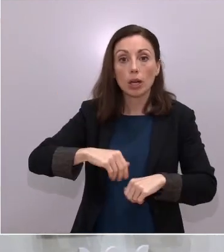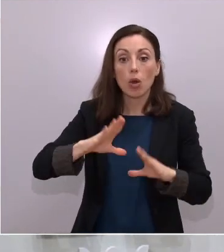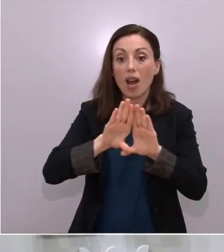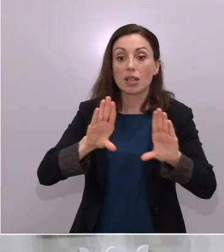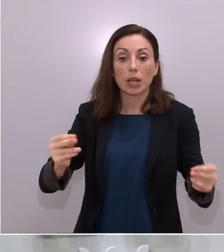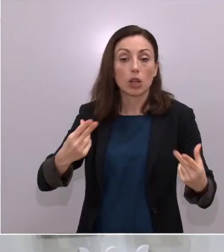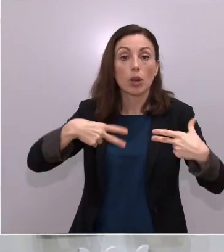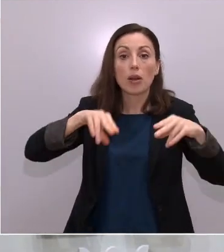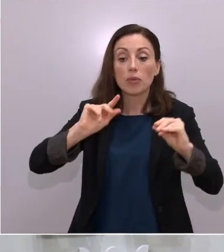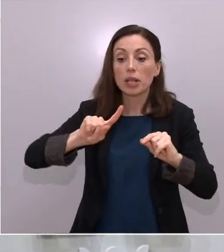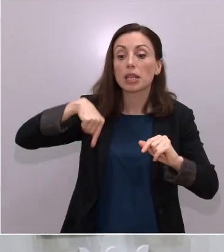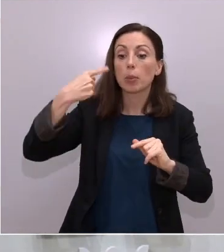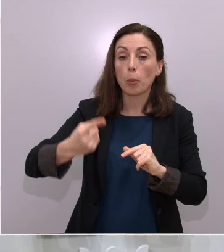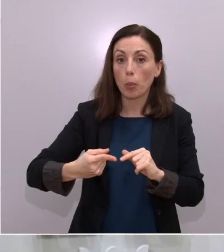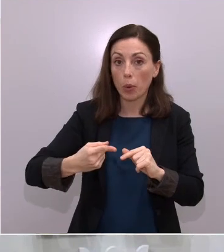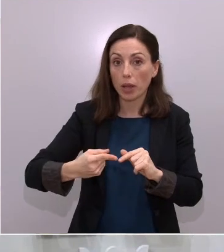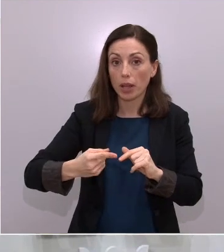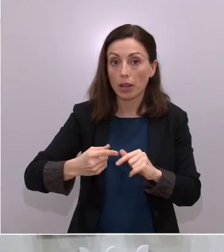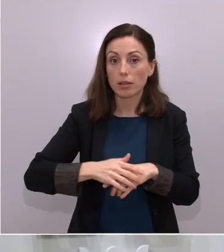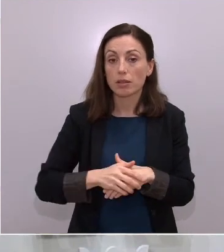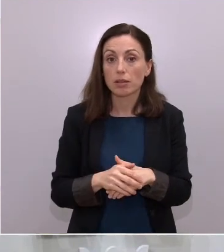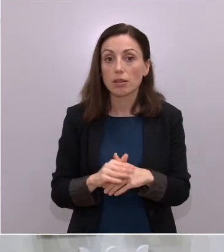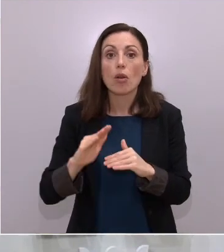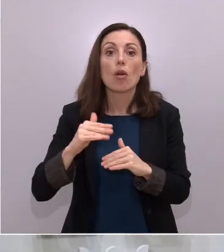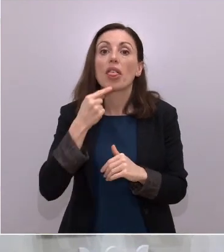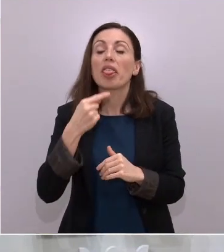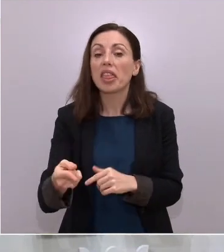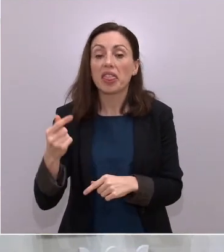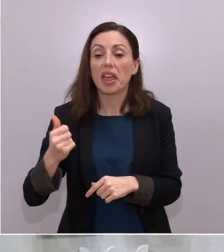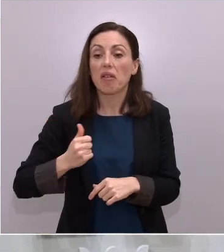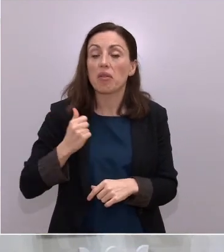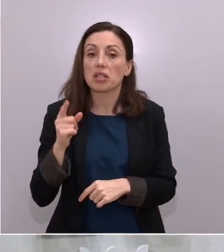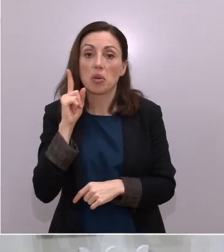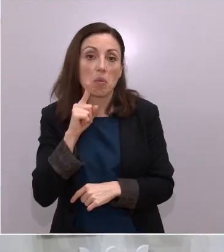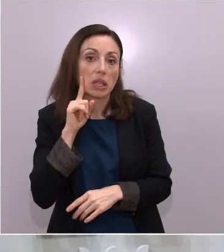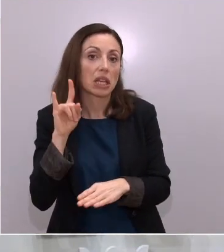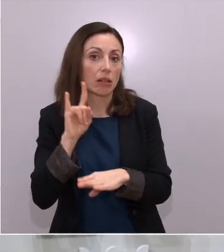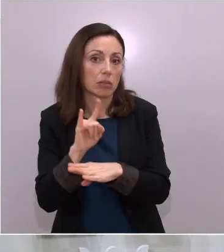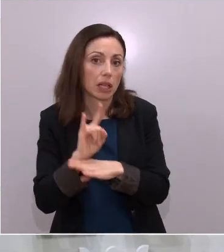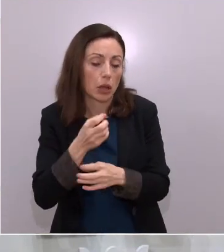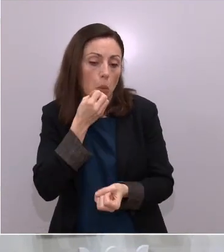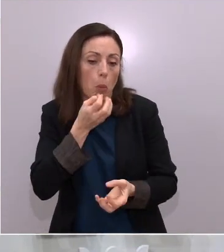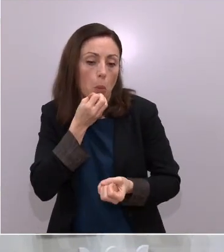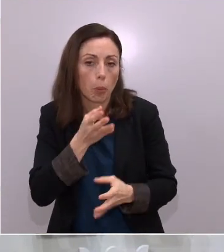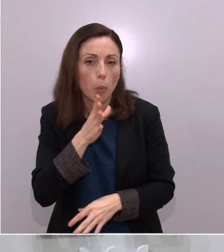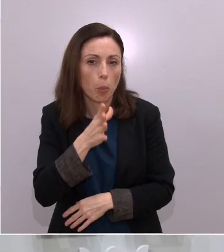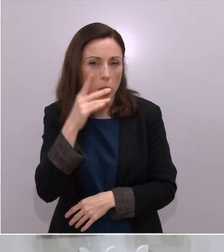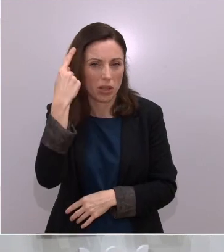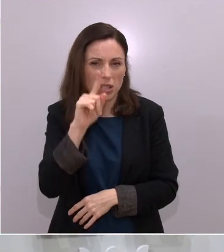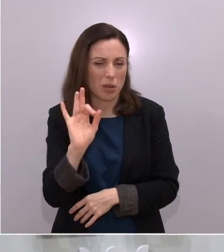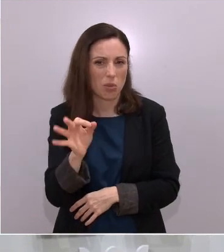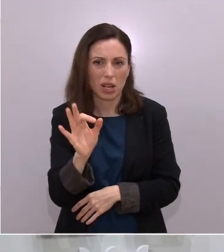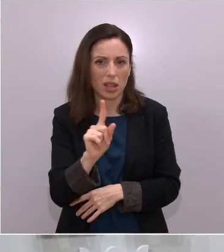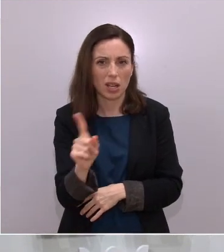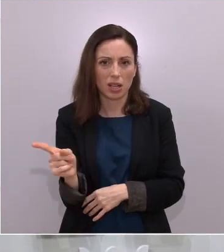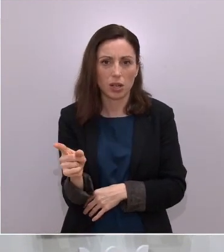Asamblea Regional se dedica a transmitir bulos y mentiras. Mentiras porque saben que no es verdad. Porque